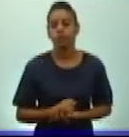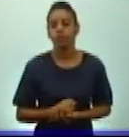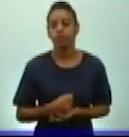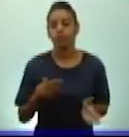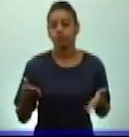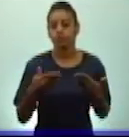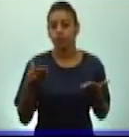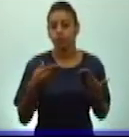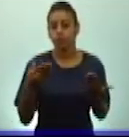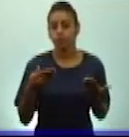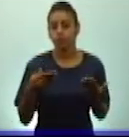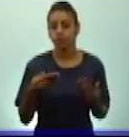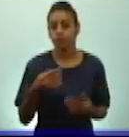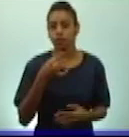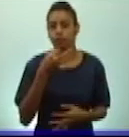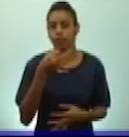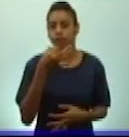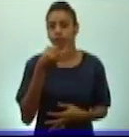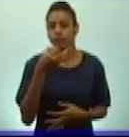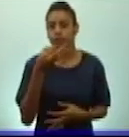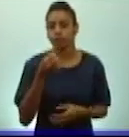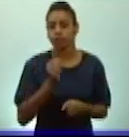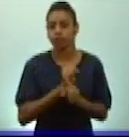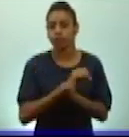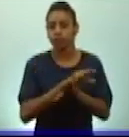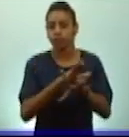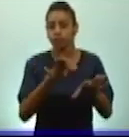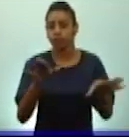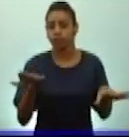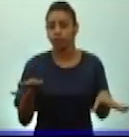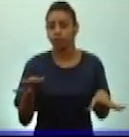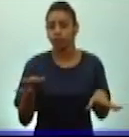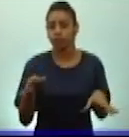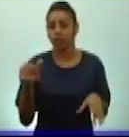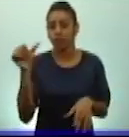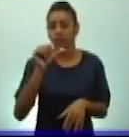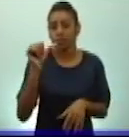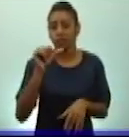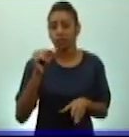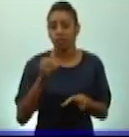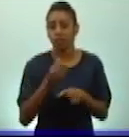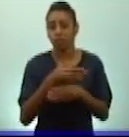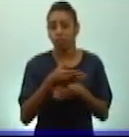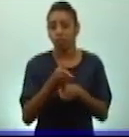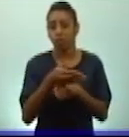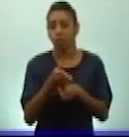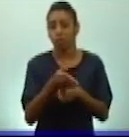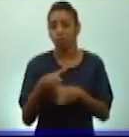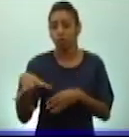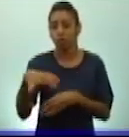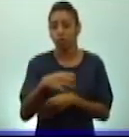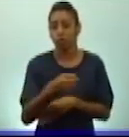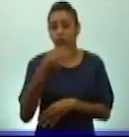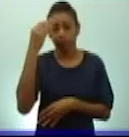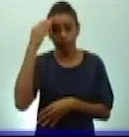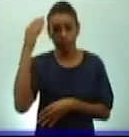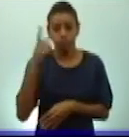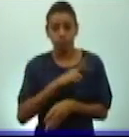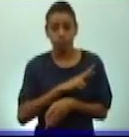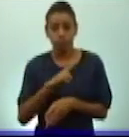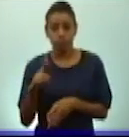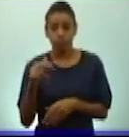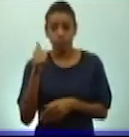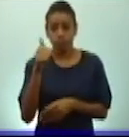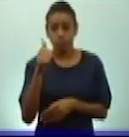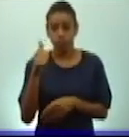Desarrollaron campañas difamatorias dentro y fuera del país para tergiversar todo lo que estaba haciendo el gobierno revolucionario a